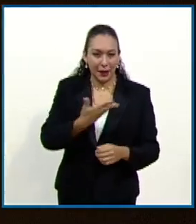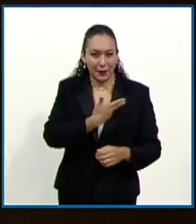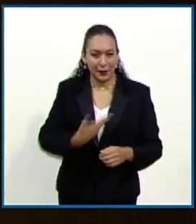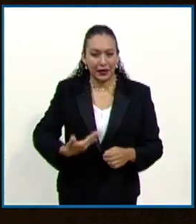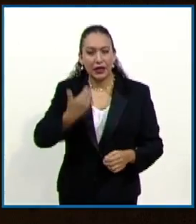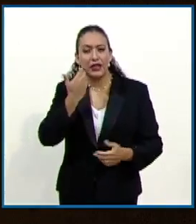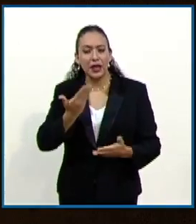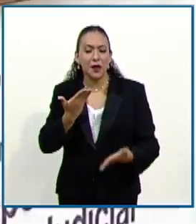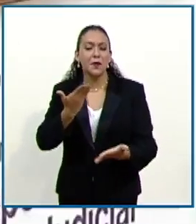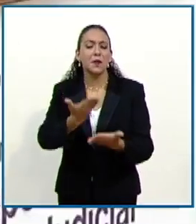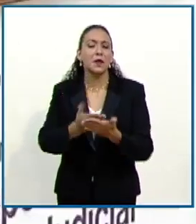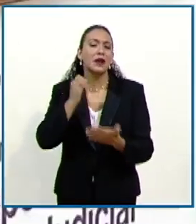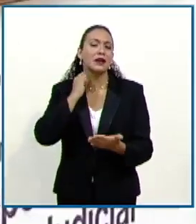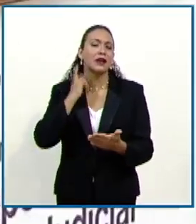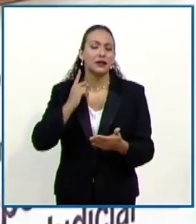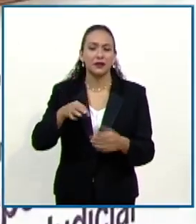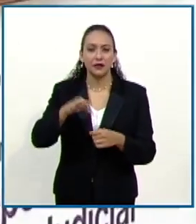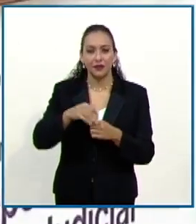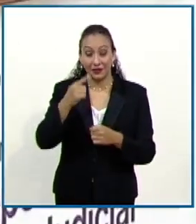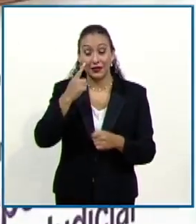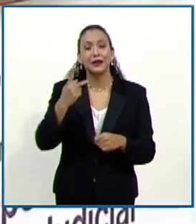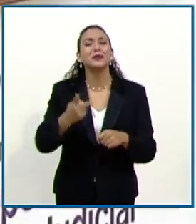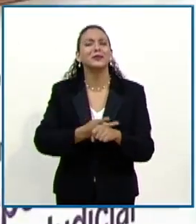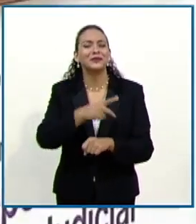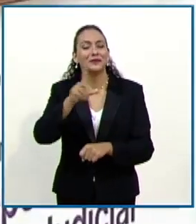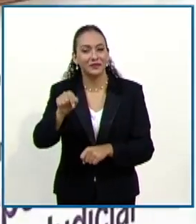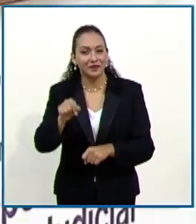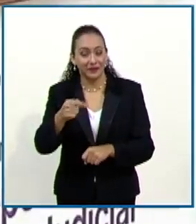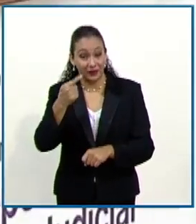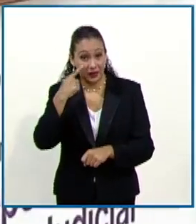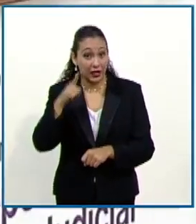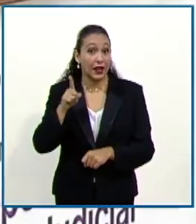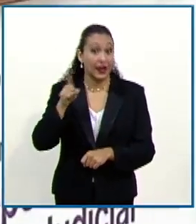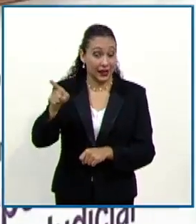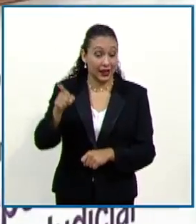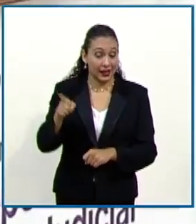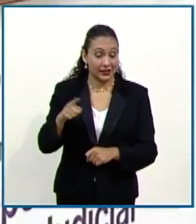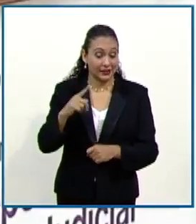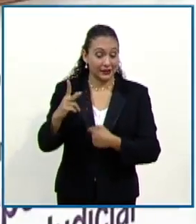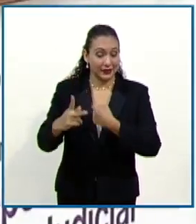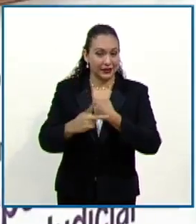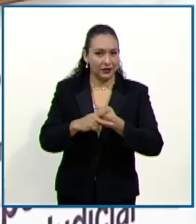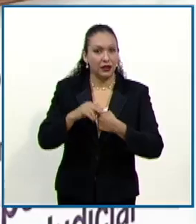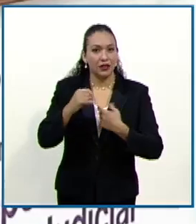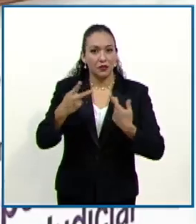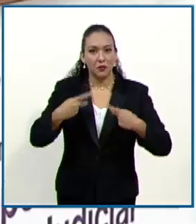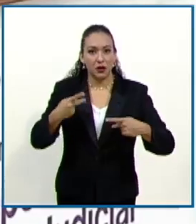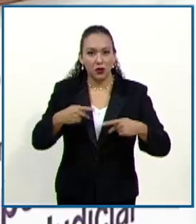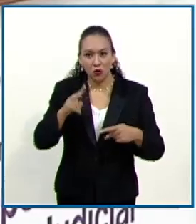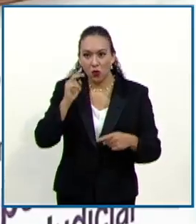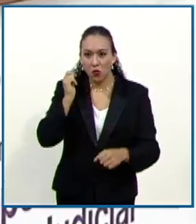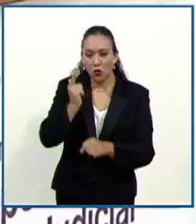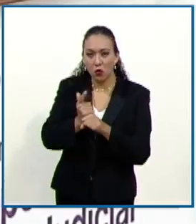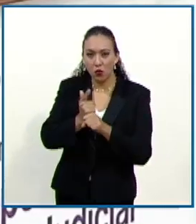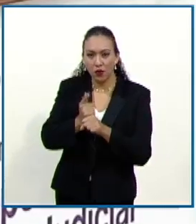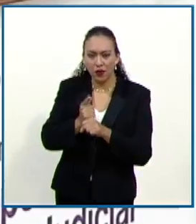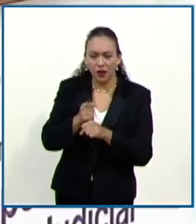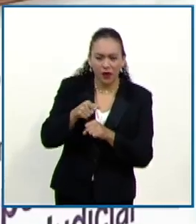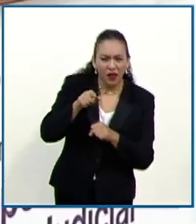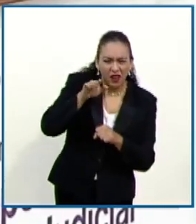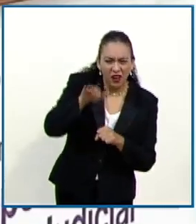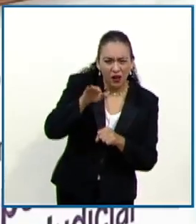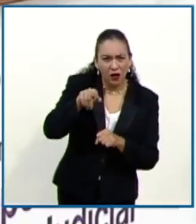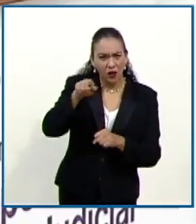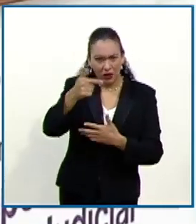voto. Sucede que el partido gobernante tenía 2/3 y muy rápidamente la gente se dio cuenta que